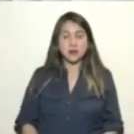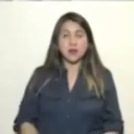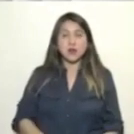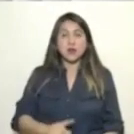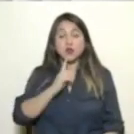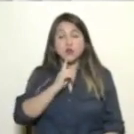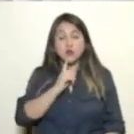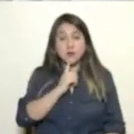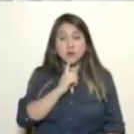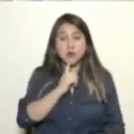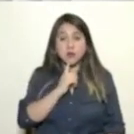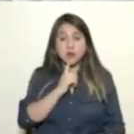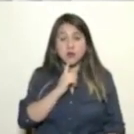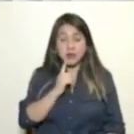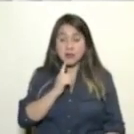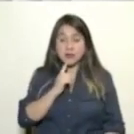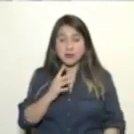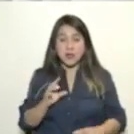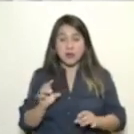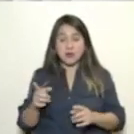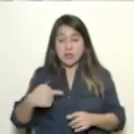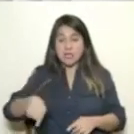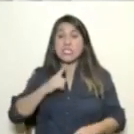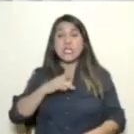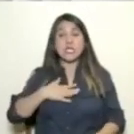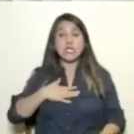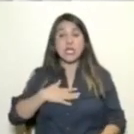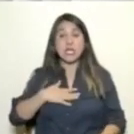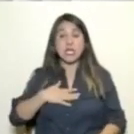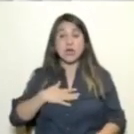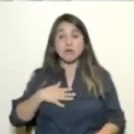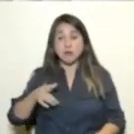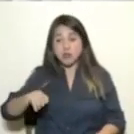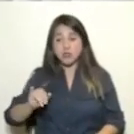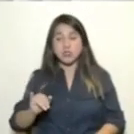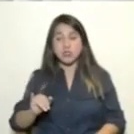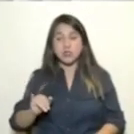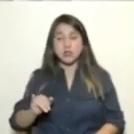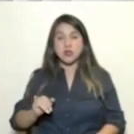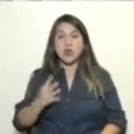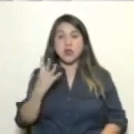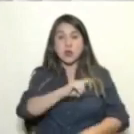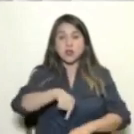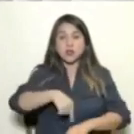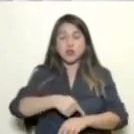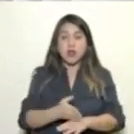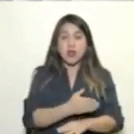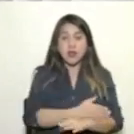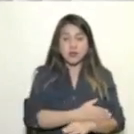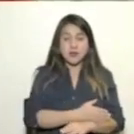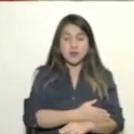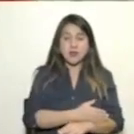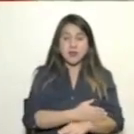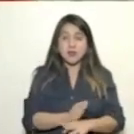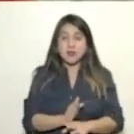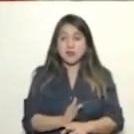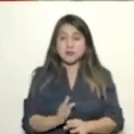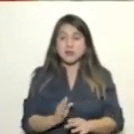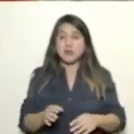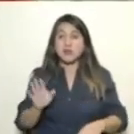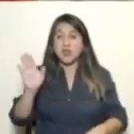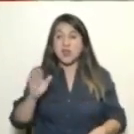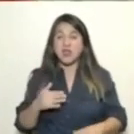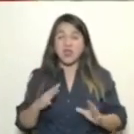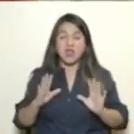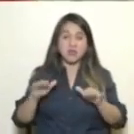Estuvieron los que quisieron estar. Uh-huh. Y hubo también uno que se retiró 4 horas antes del acuerdo final. Que se subió y se bajó.